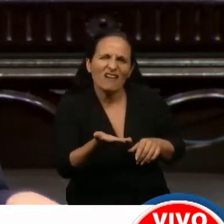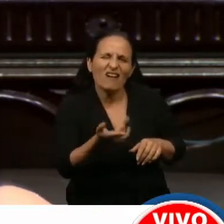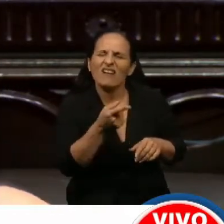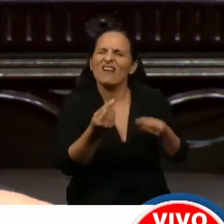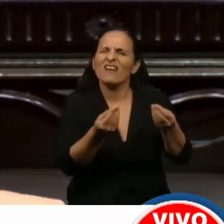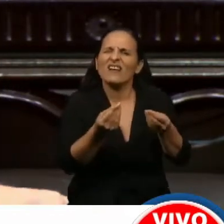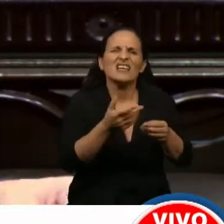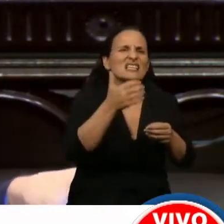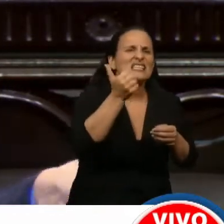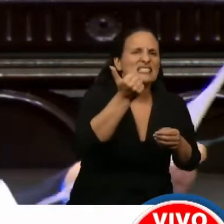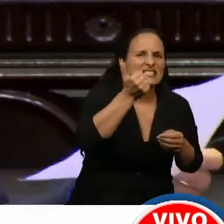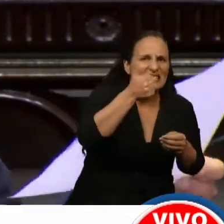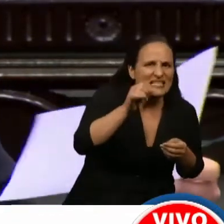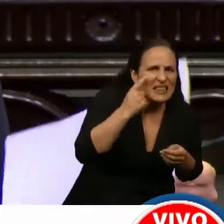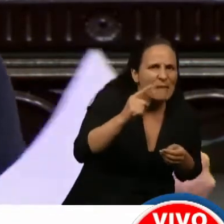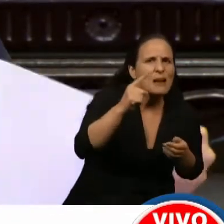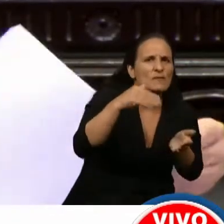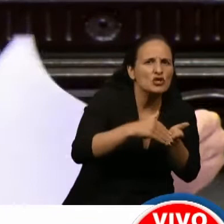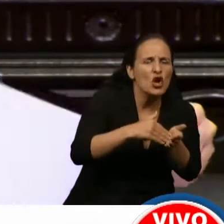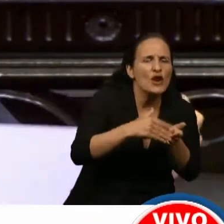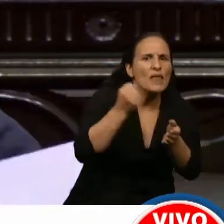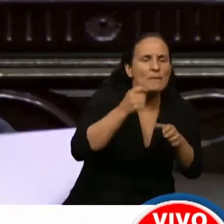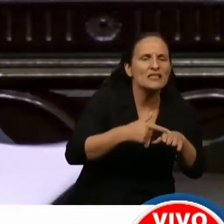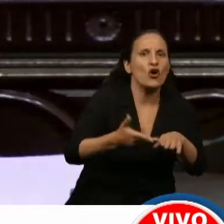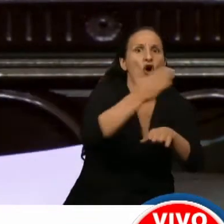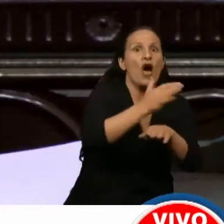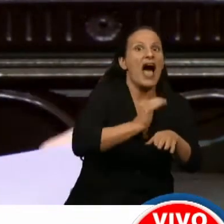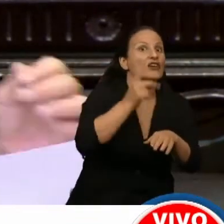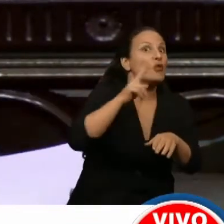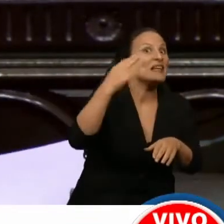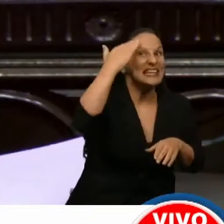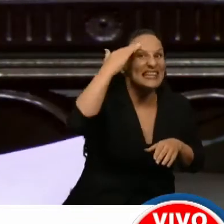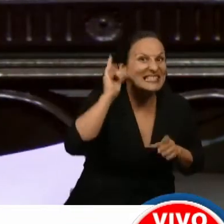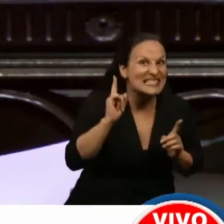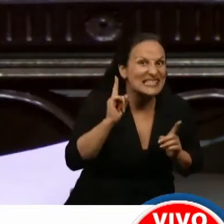qué significaba 60.000 millones de pesos en el 2015. Por ejemplo,